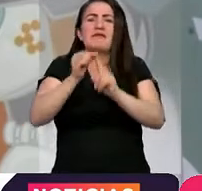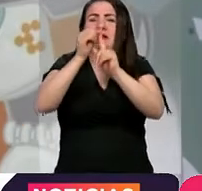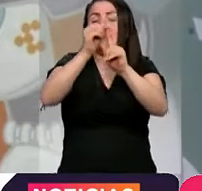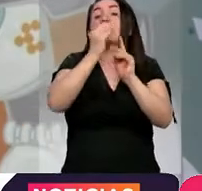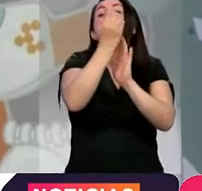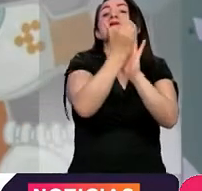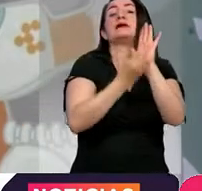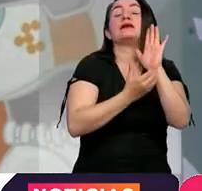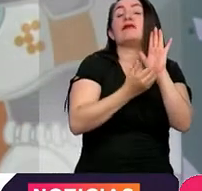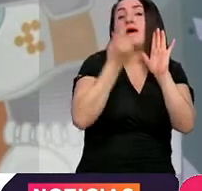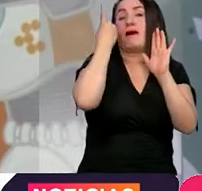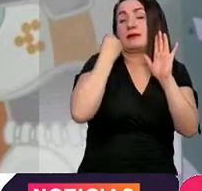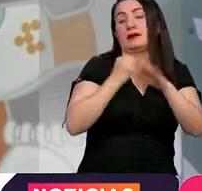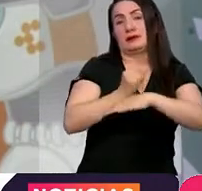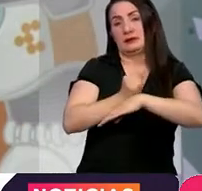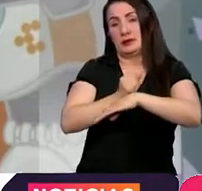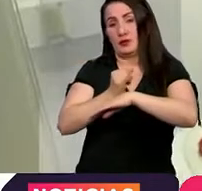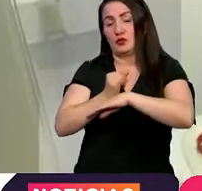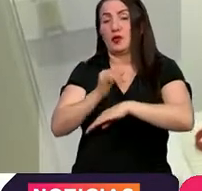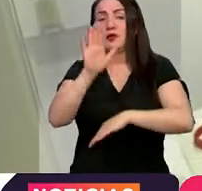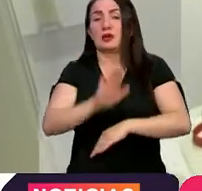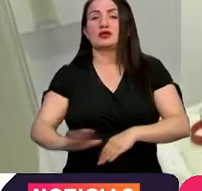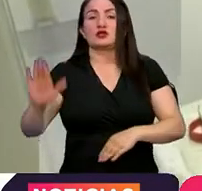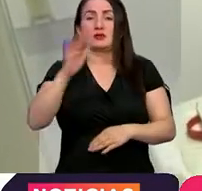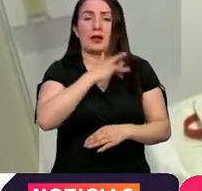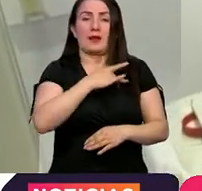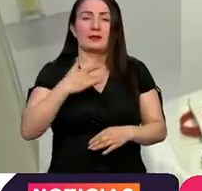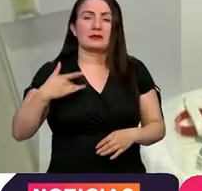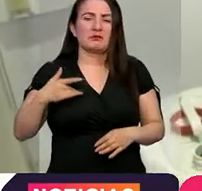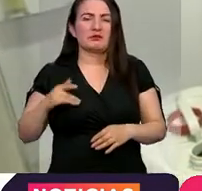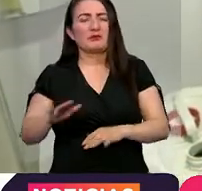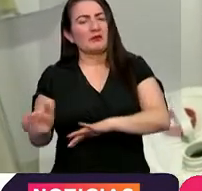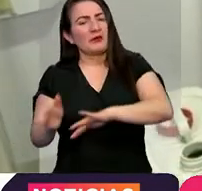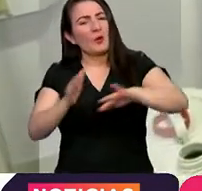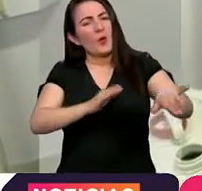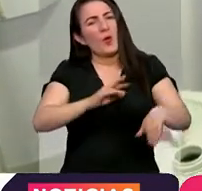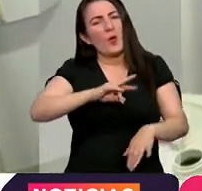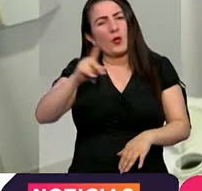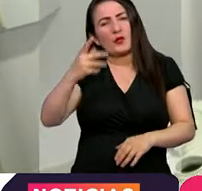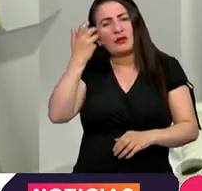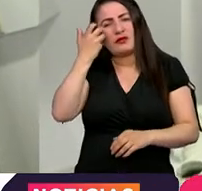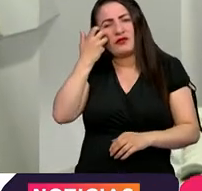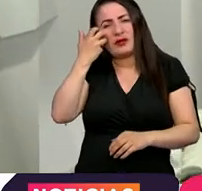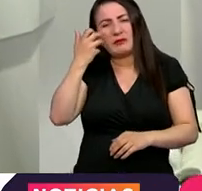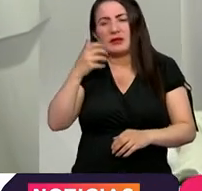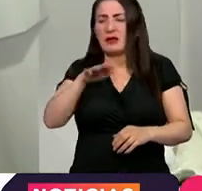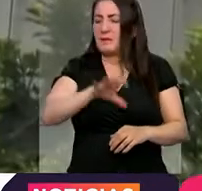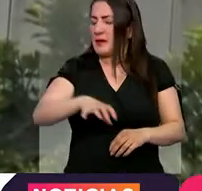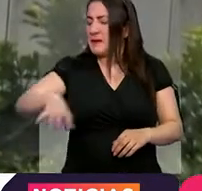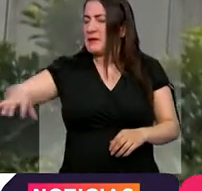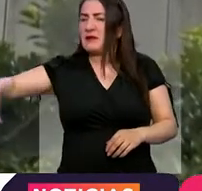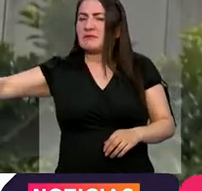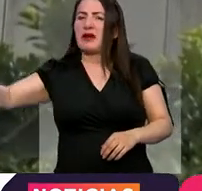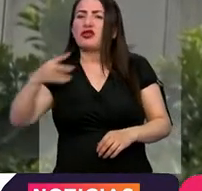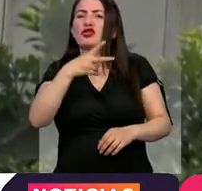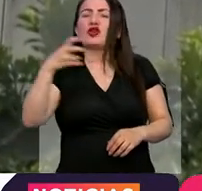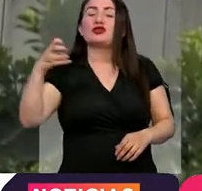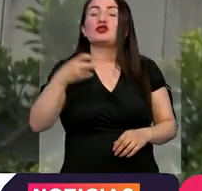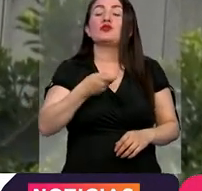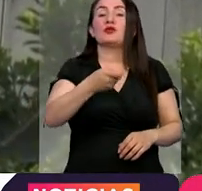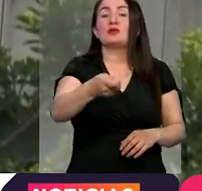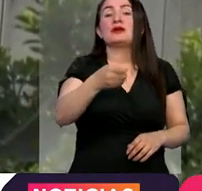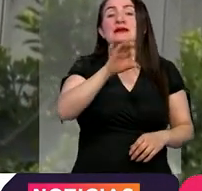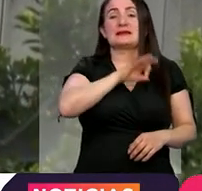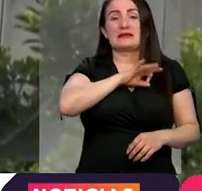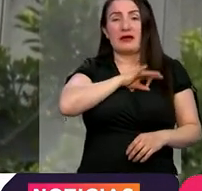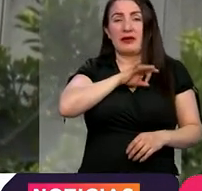certificó ayer el Instituto Nacional de Salud. En cuanto a otras enfermedades, la ciudad tiene habilitados más de 200 puestos. Adicionalmente, el sábado 36